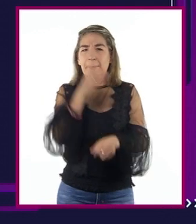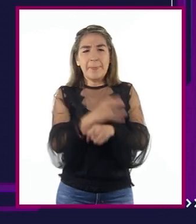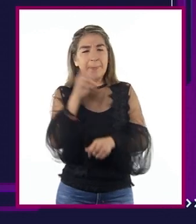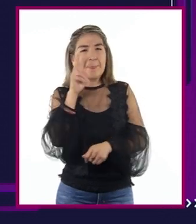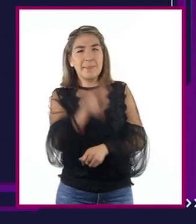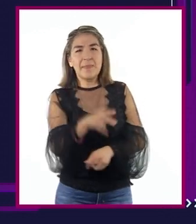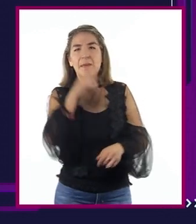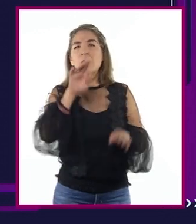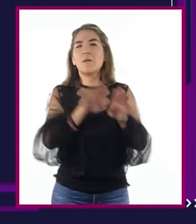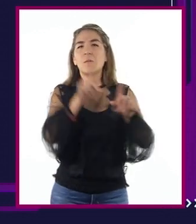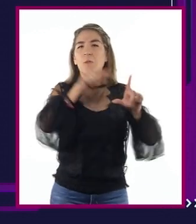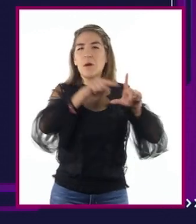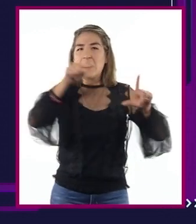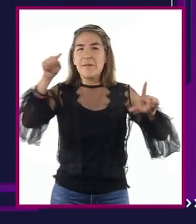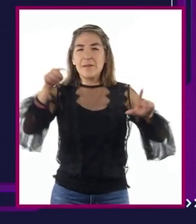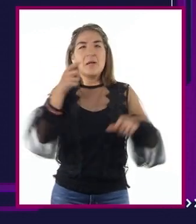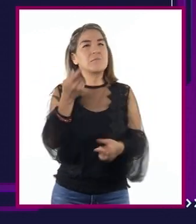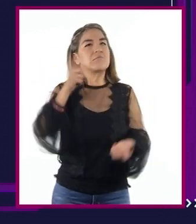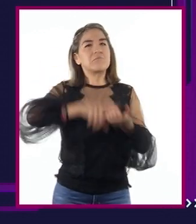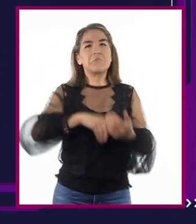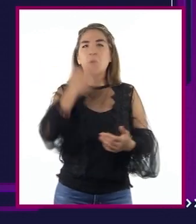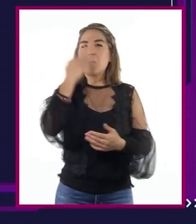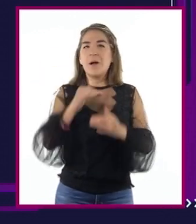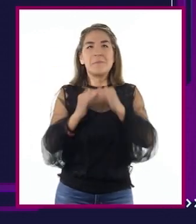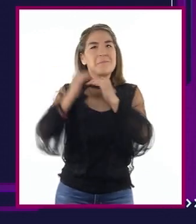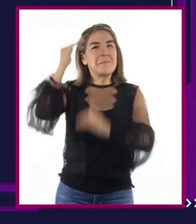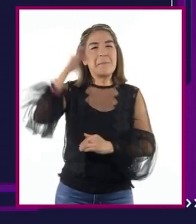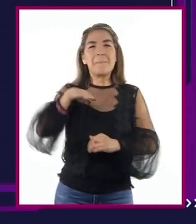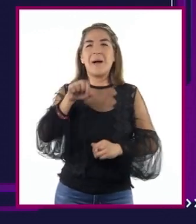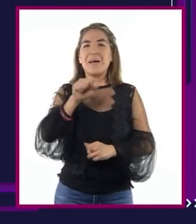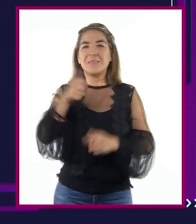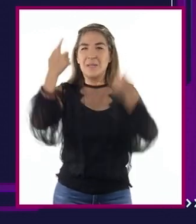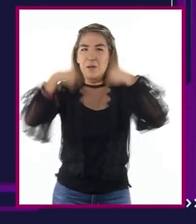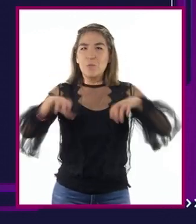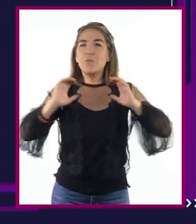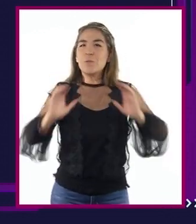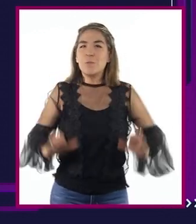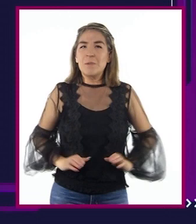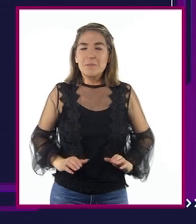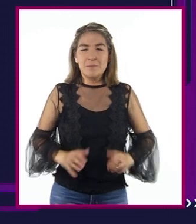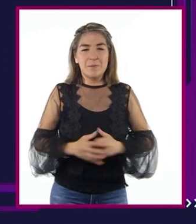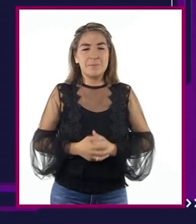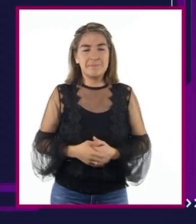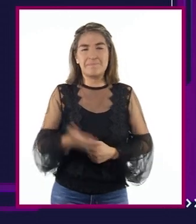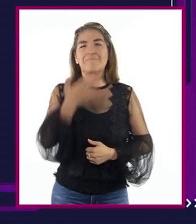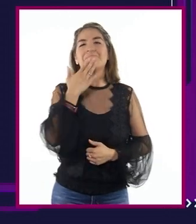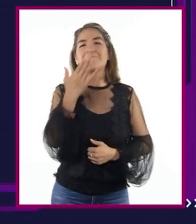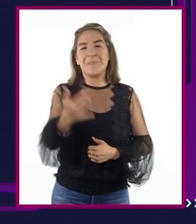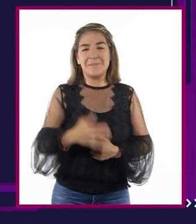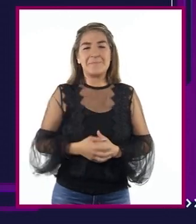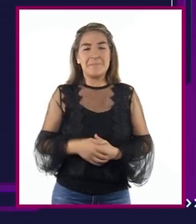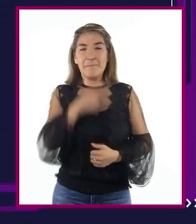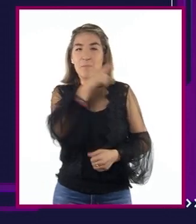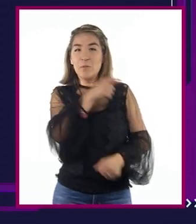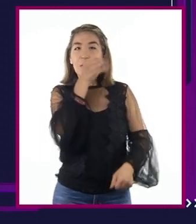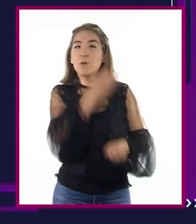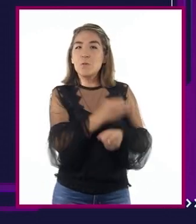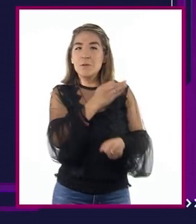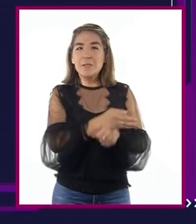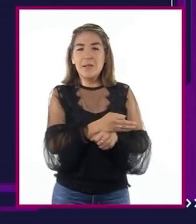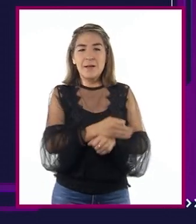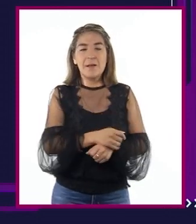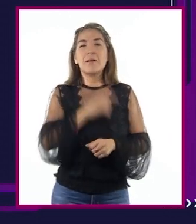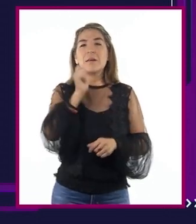la gráfica cuando no aumentó la masa corporal de la persona? Muy bien, en este caso,